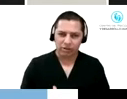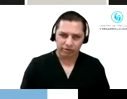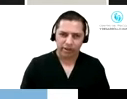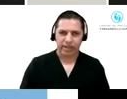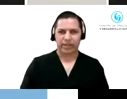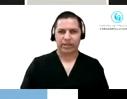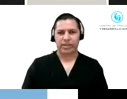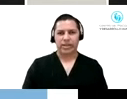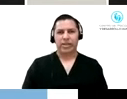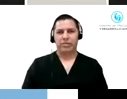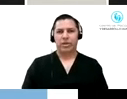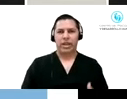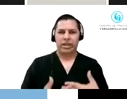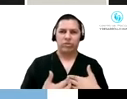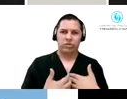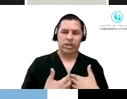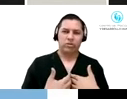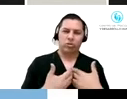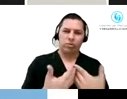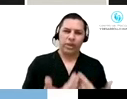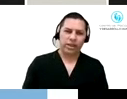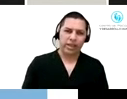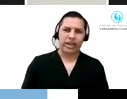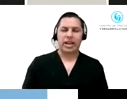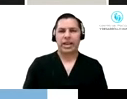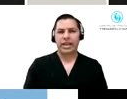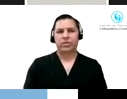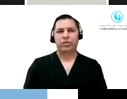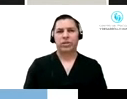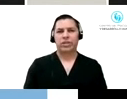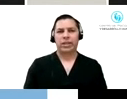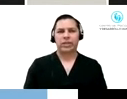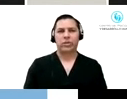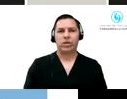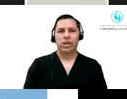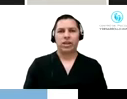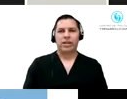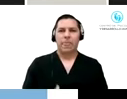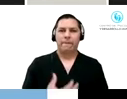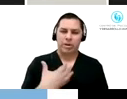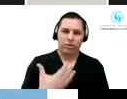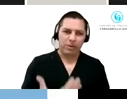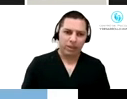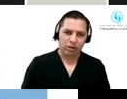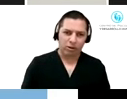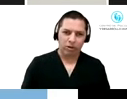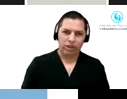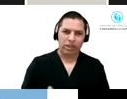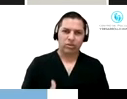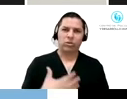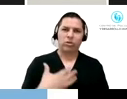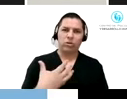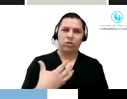agradecerle la confianza, ¿verdad? De que nos comente acá esto, eso... Personalmente